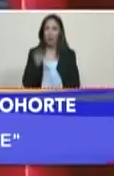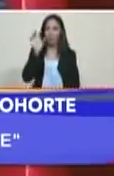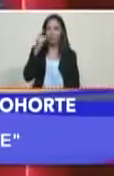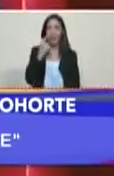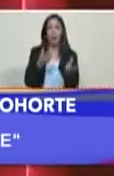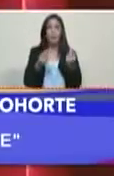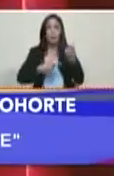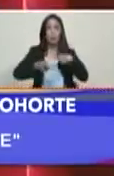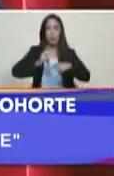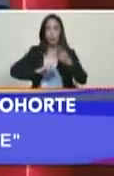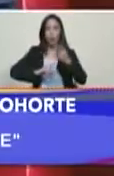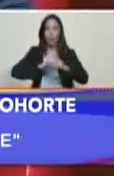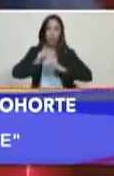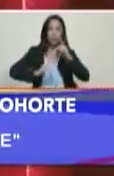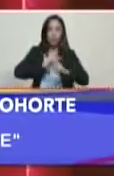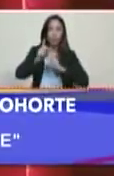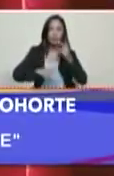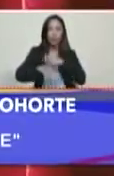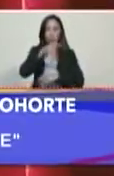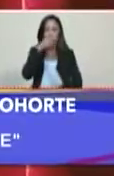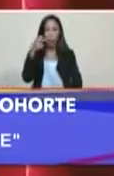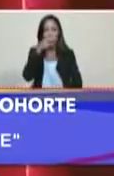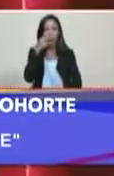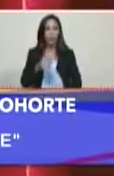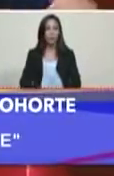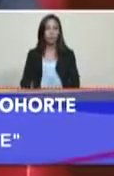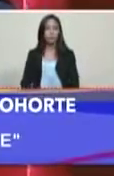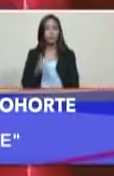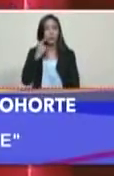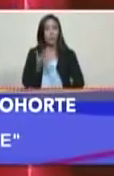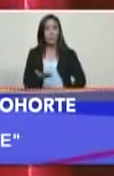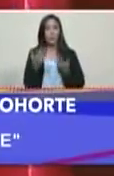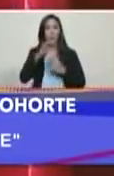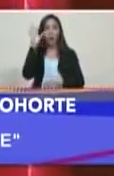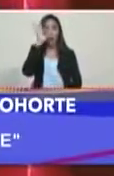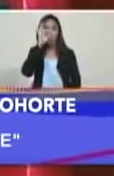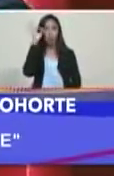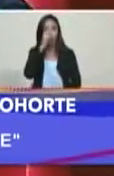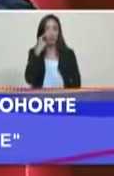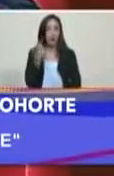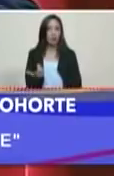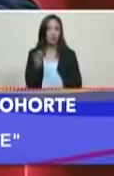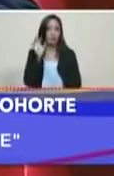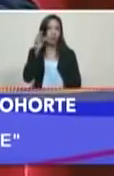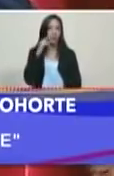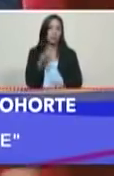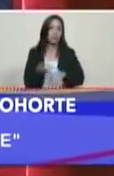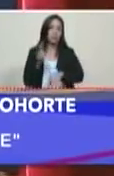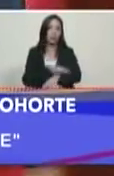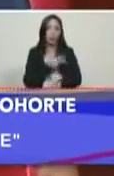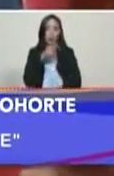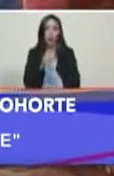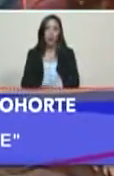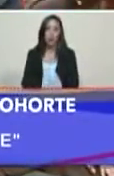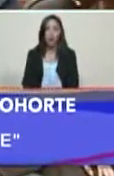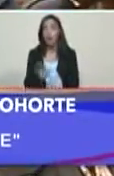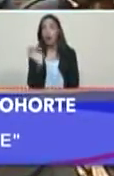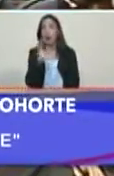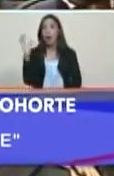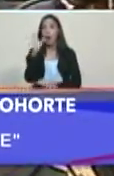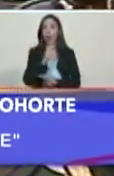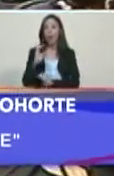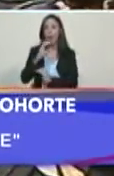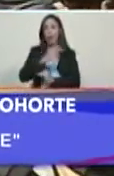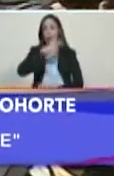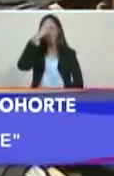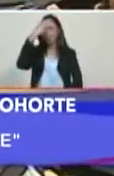heroína. Nada más miren a Colombia, el país donde campea la miseria,